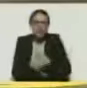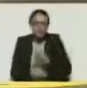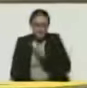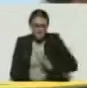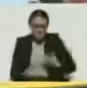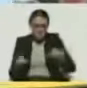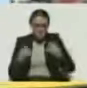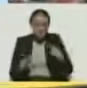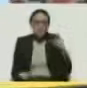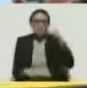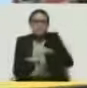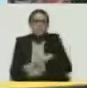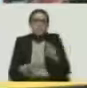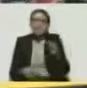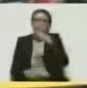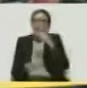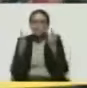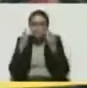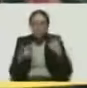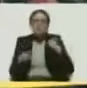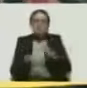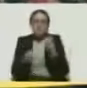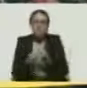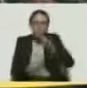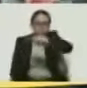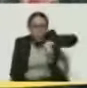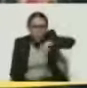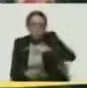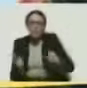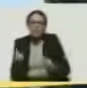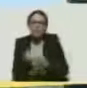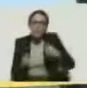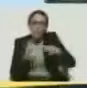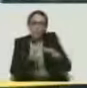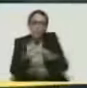Bueno, bienvenido. Que Dios te bendiga. Gracias, presidente. Bueno, con fuerza.